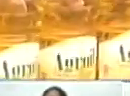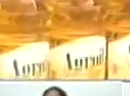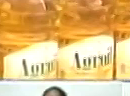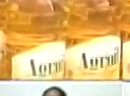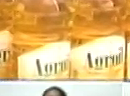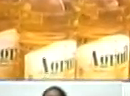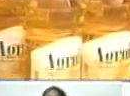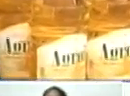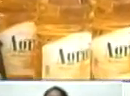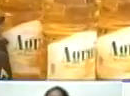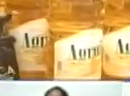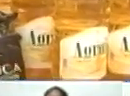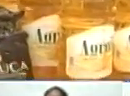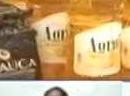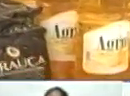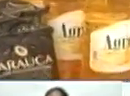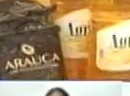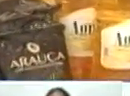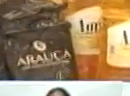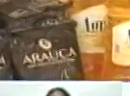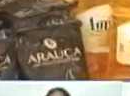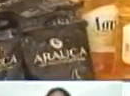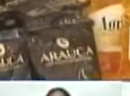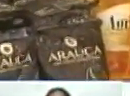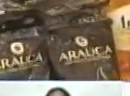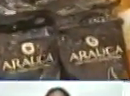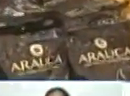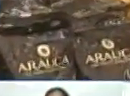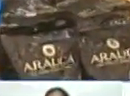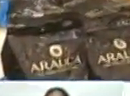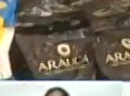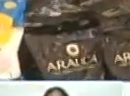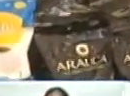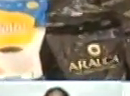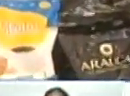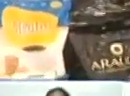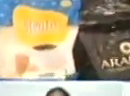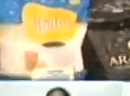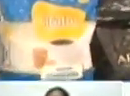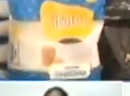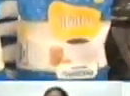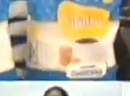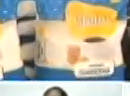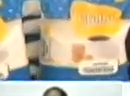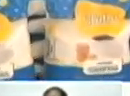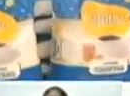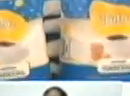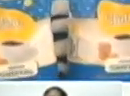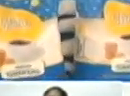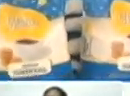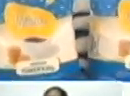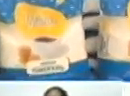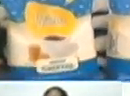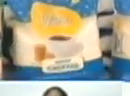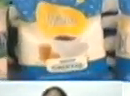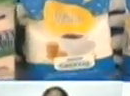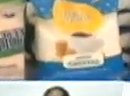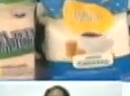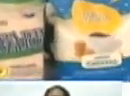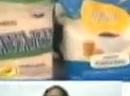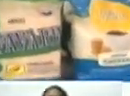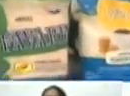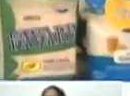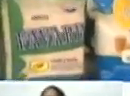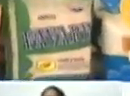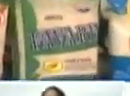su camino errático, fracasado y derrotado. Y nosotros seguiremos por nuestro camino, como dice la